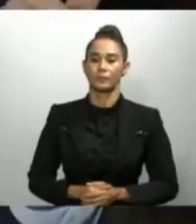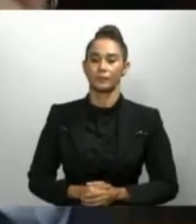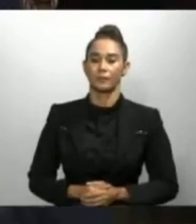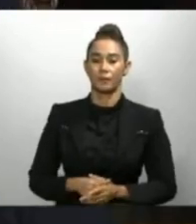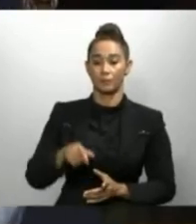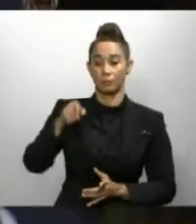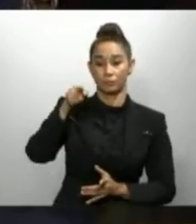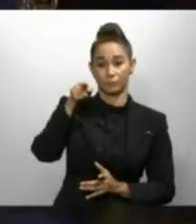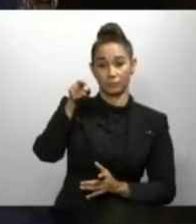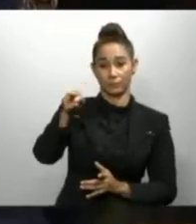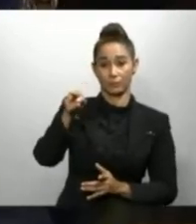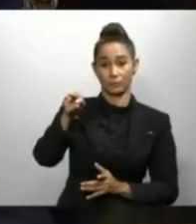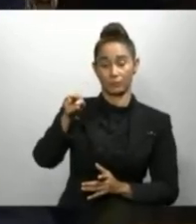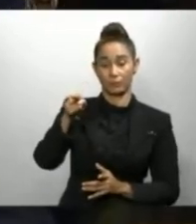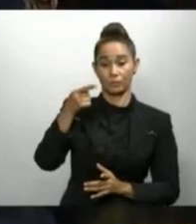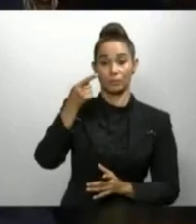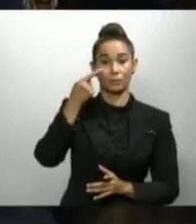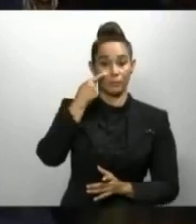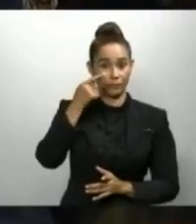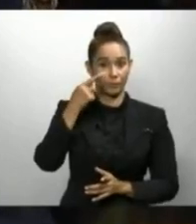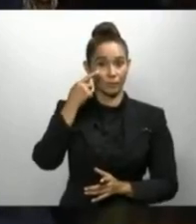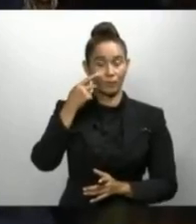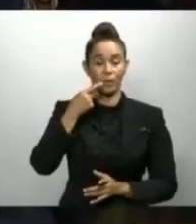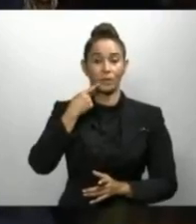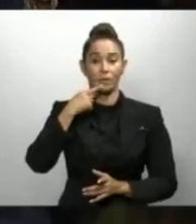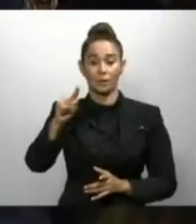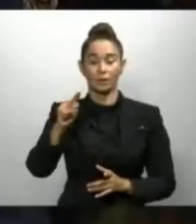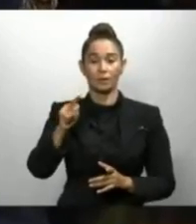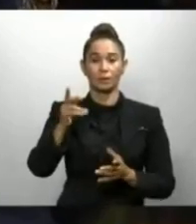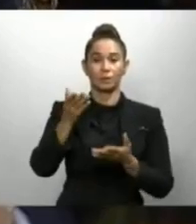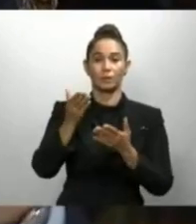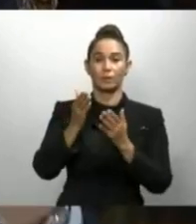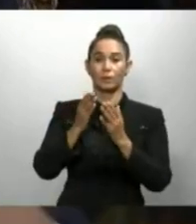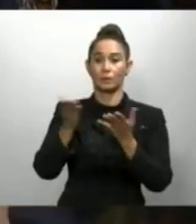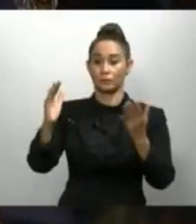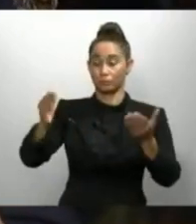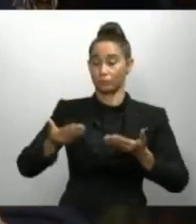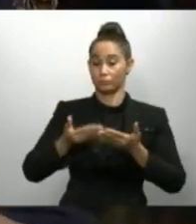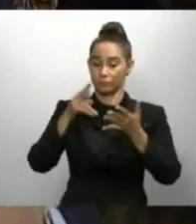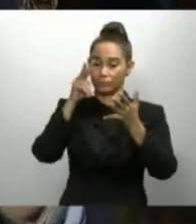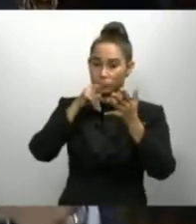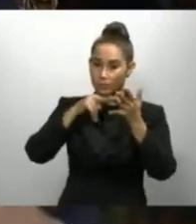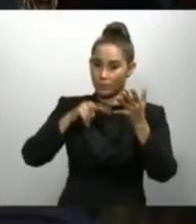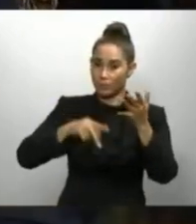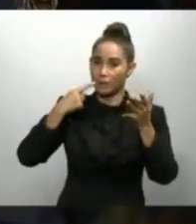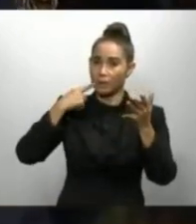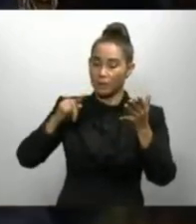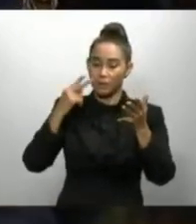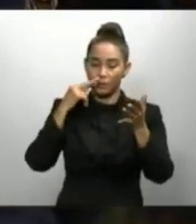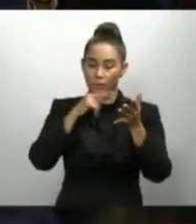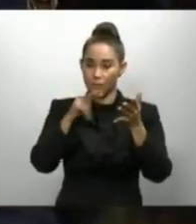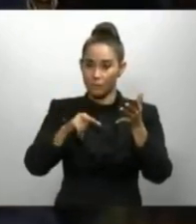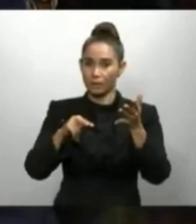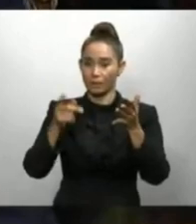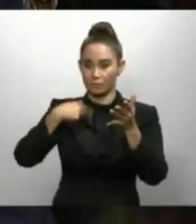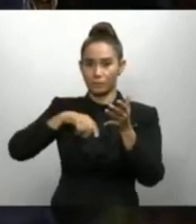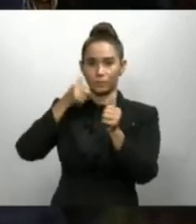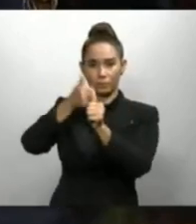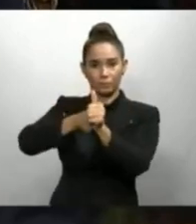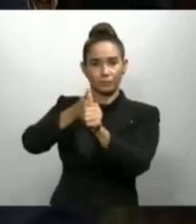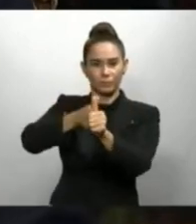Todo eso es parte del decreto que usted y yo lo invito a que lo lean, a que lo desmenucen, y es parte del seguimiento que se le va